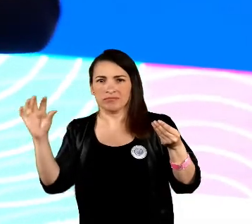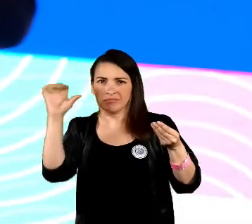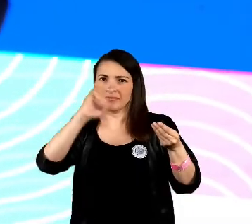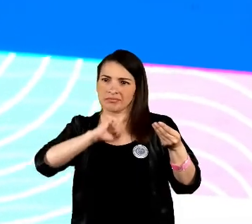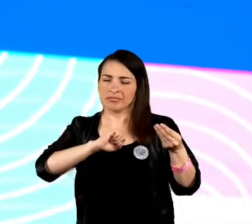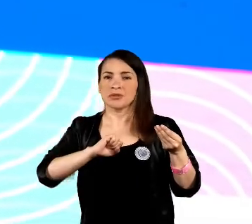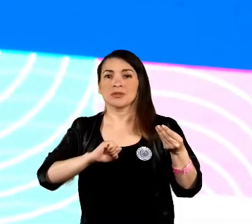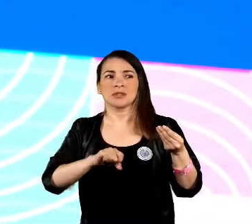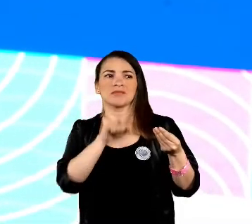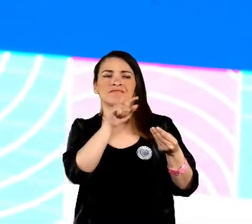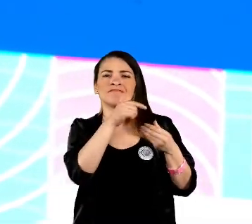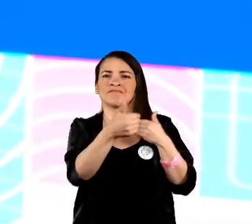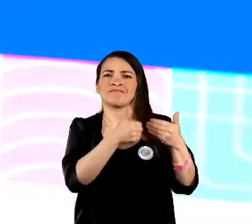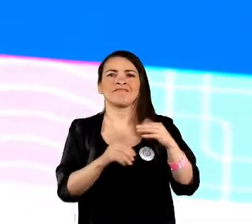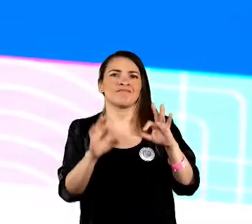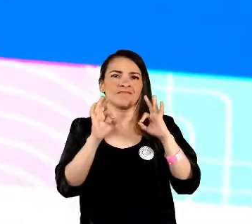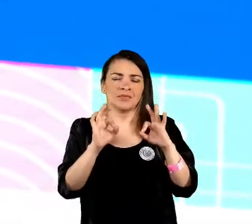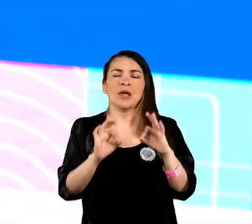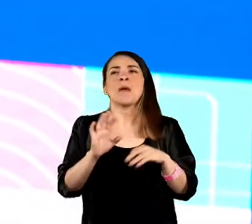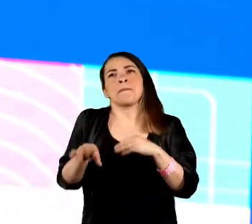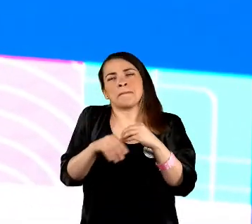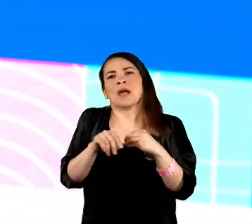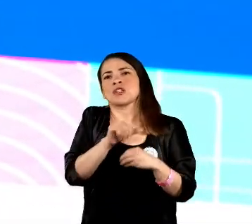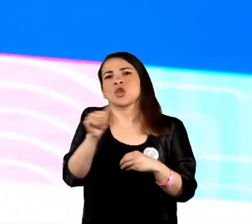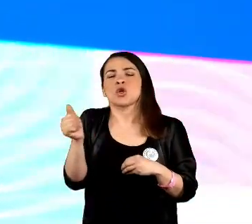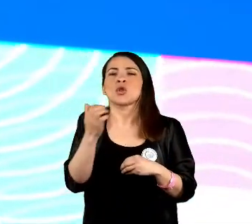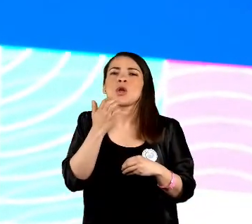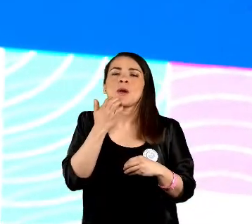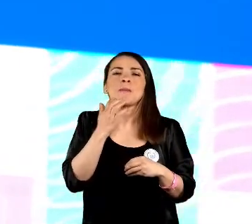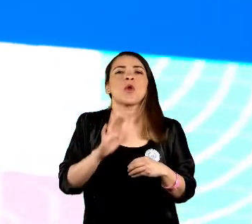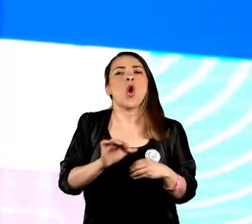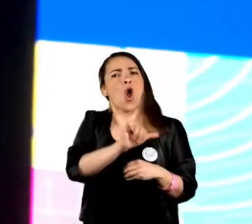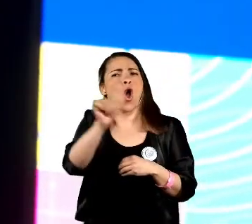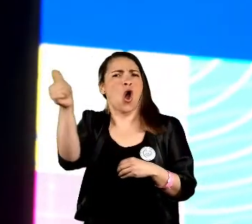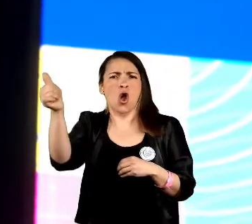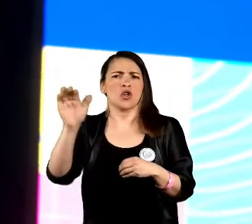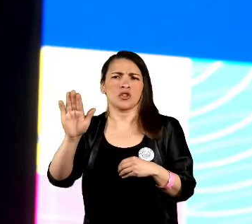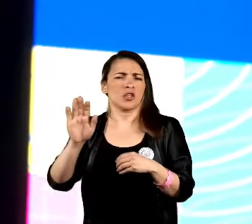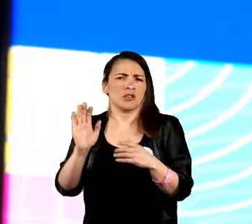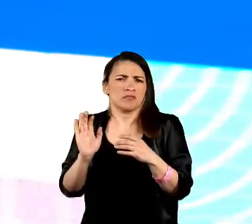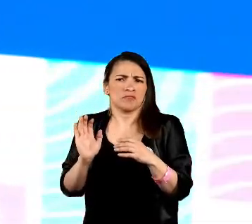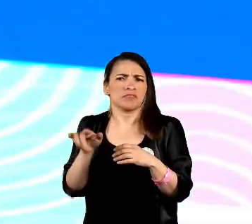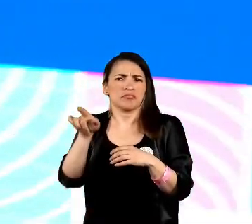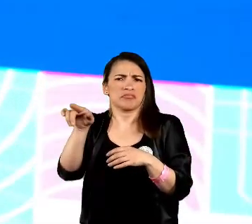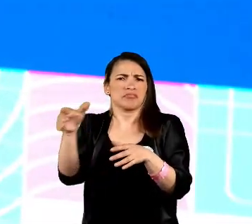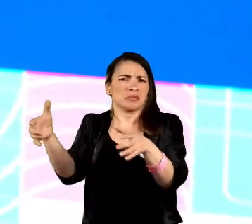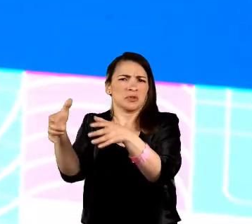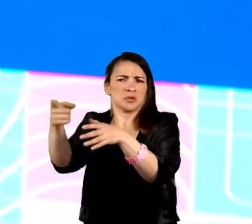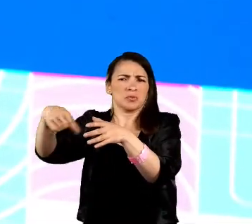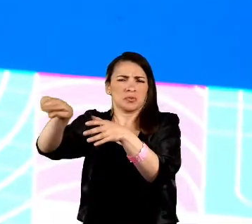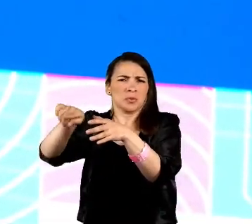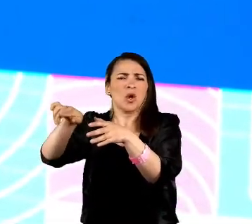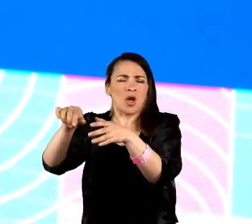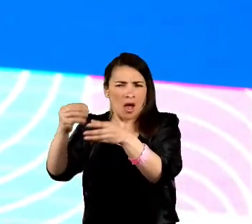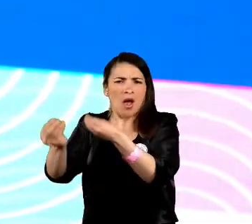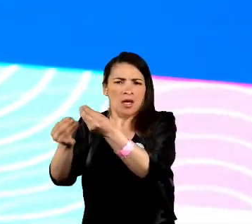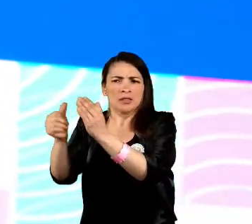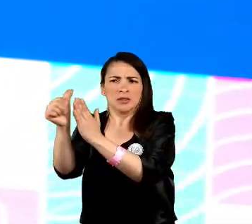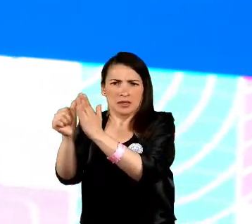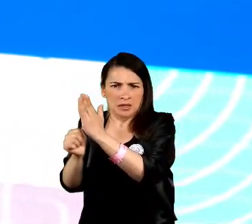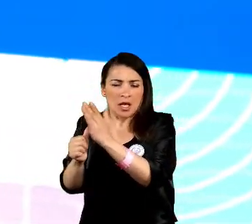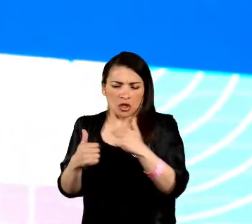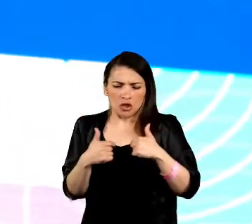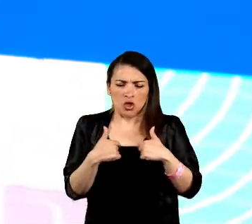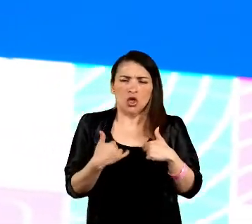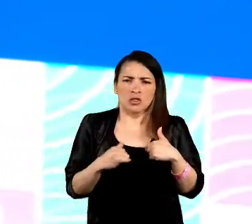de negocio vertical es otro estudio que me brinden programadores de la estructura que yo tengo para qué Porque necesito más